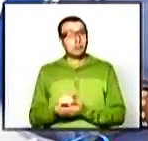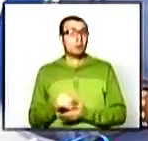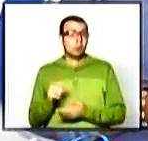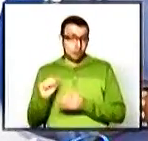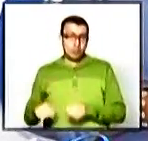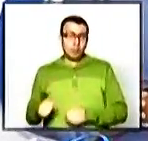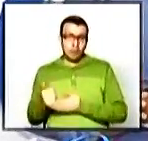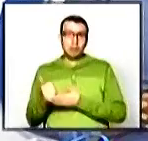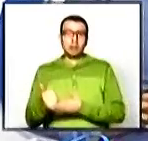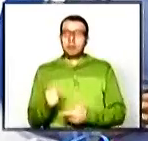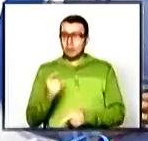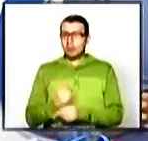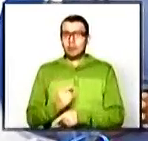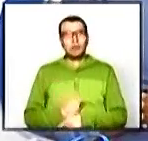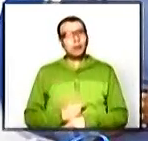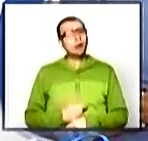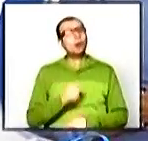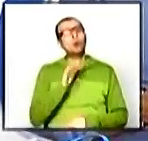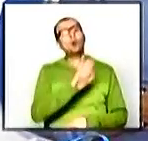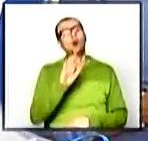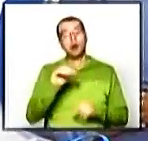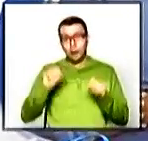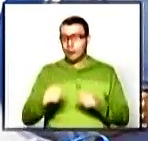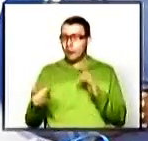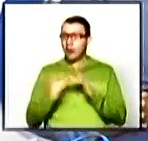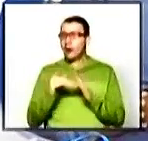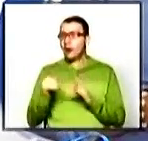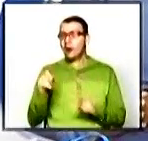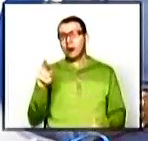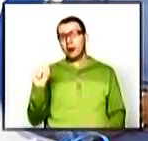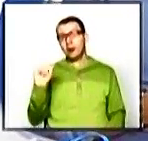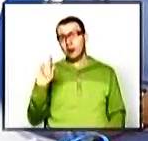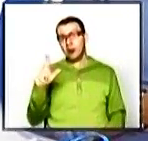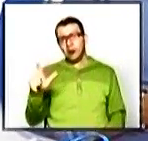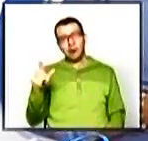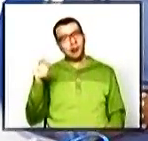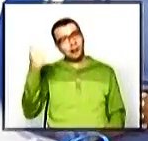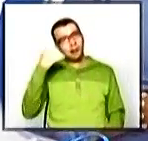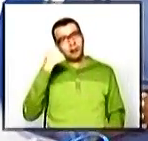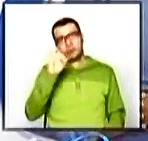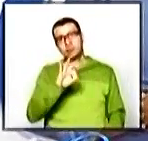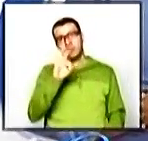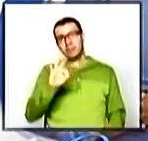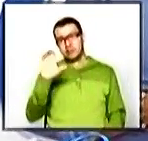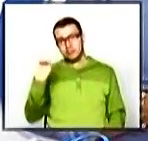opción. Ustedes pueden contactar a Raúl Andrés en el teléfono